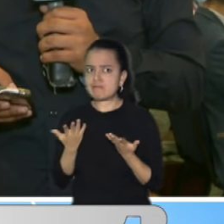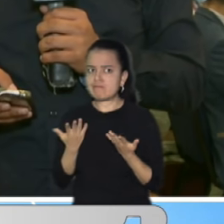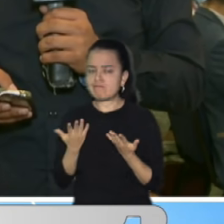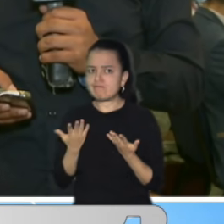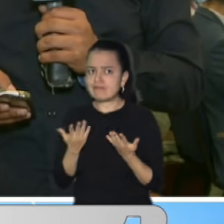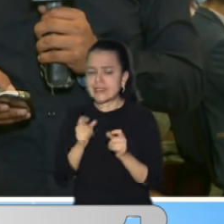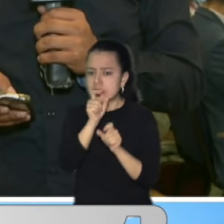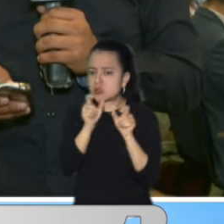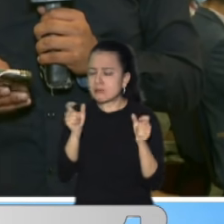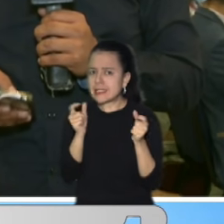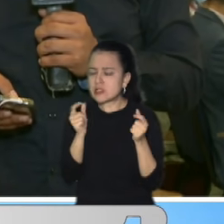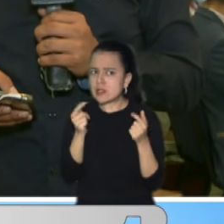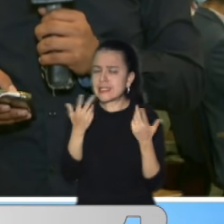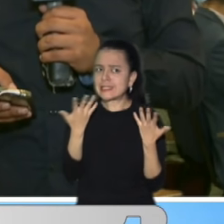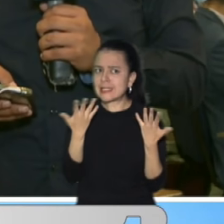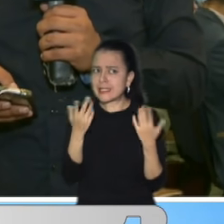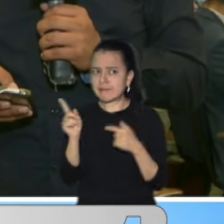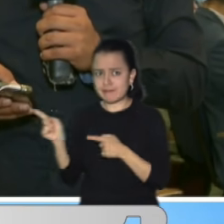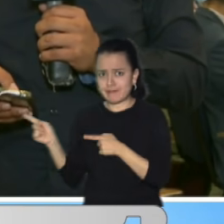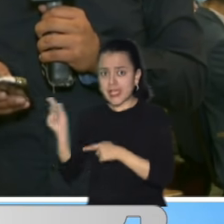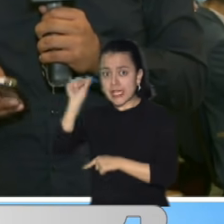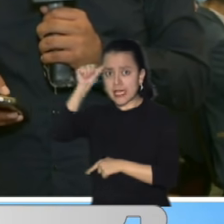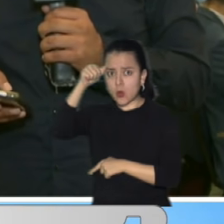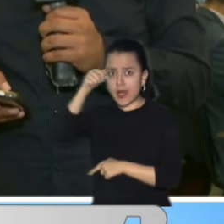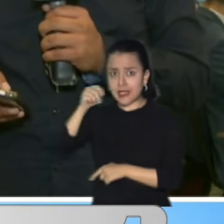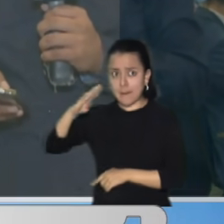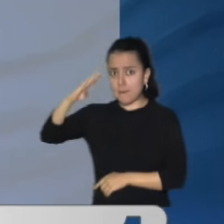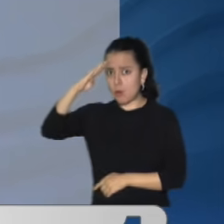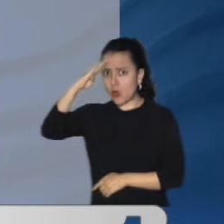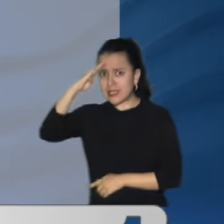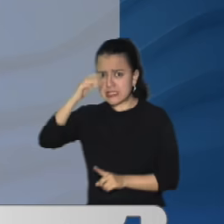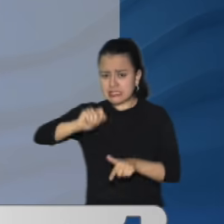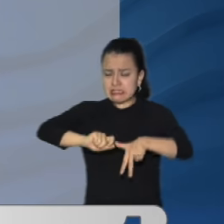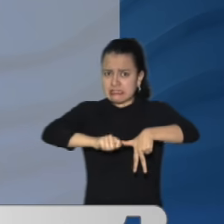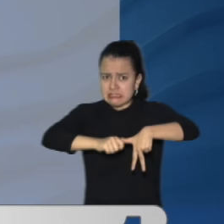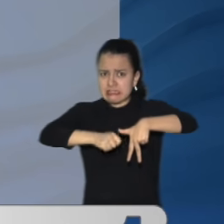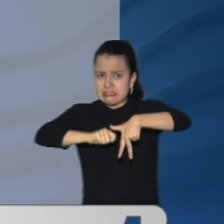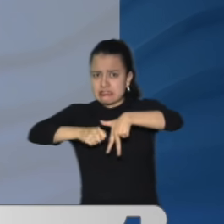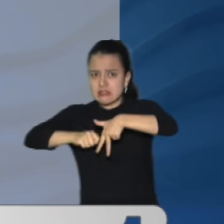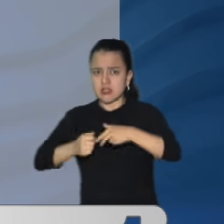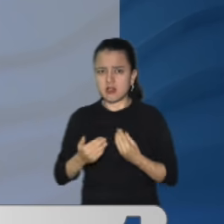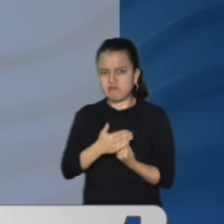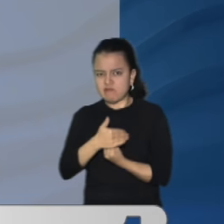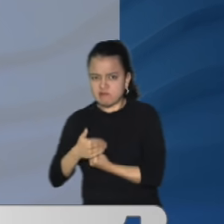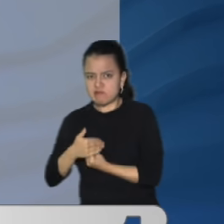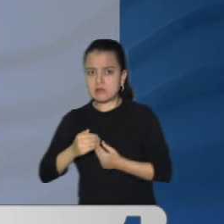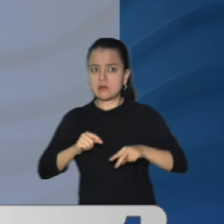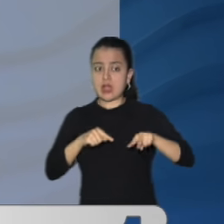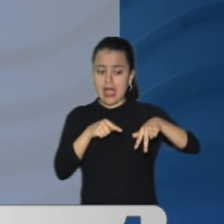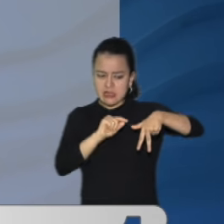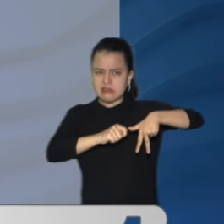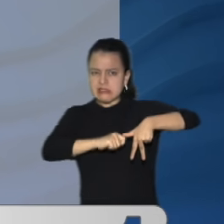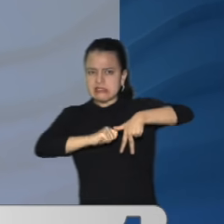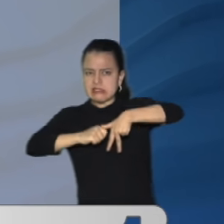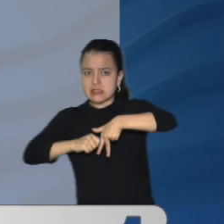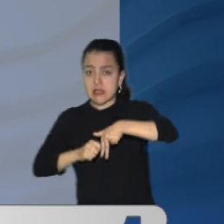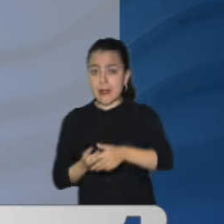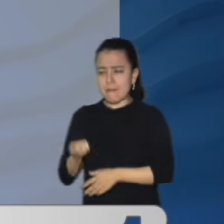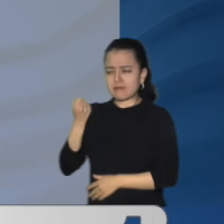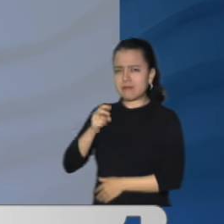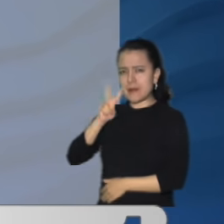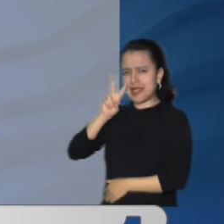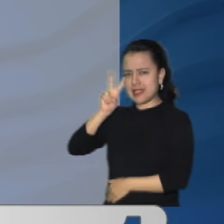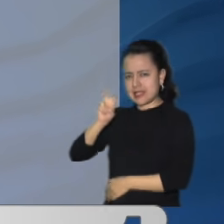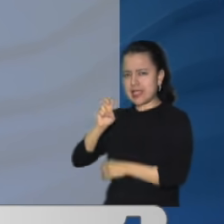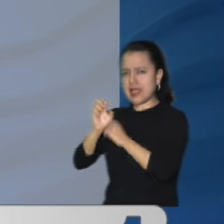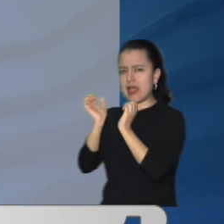estarían involucrados en la tortura y la retención o secuestro, como lo han denominado las autoridades, el pasado 27 de